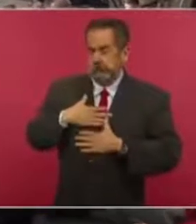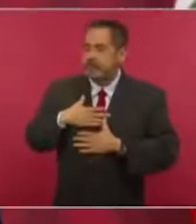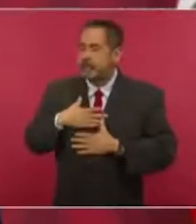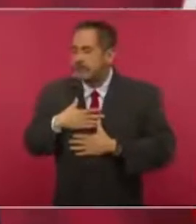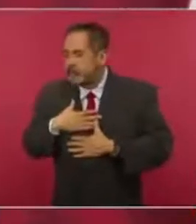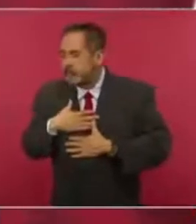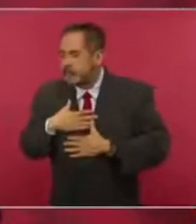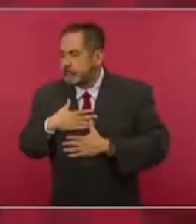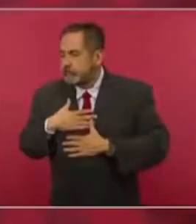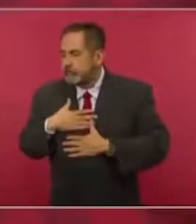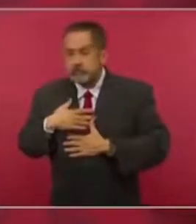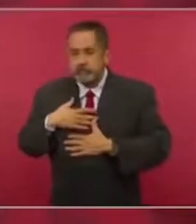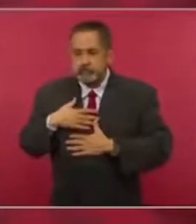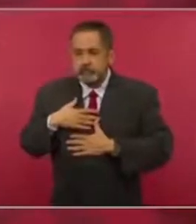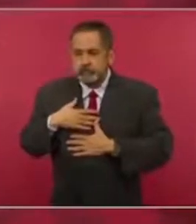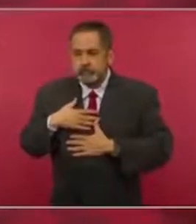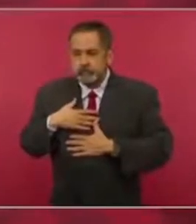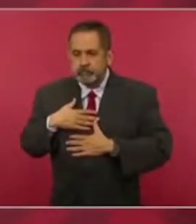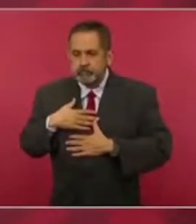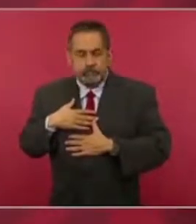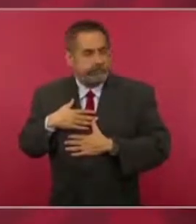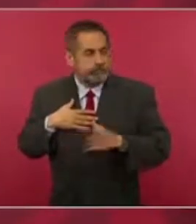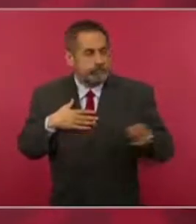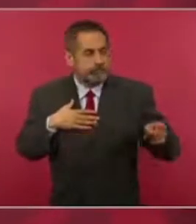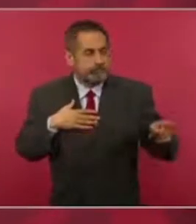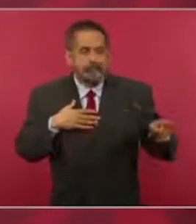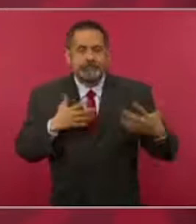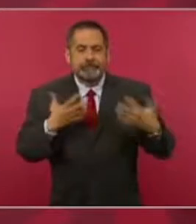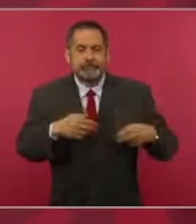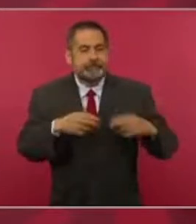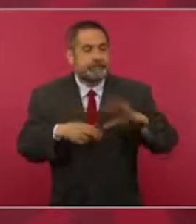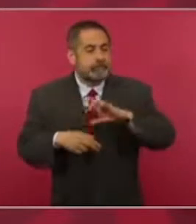Y luego, con la privatización,